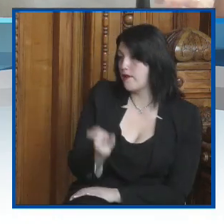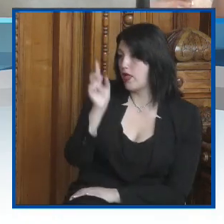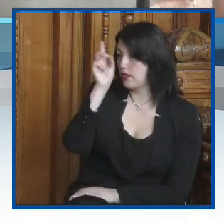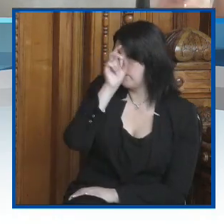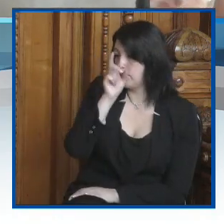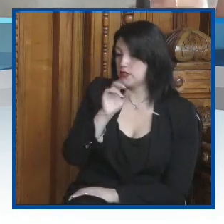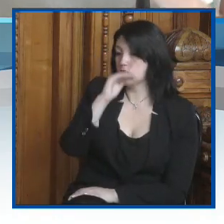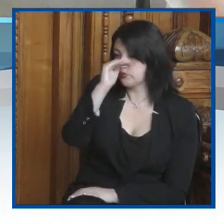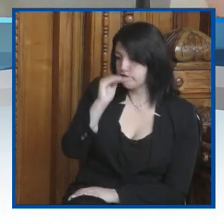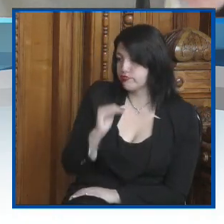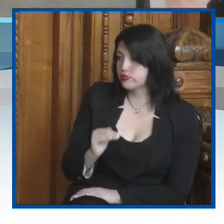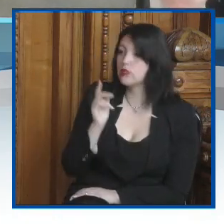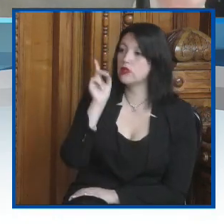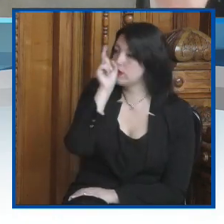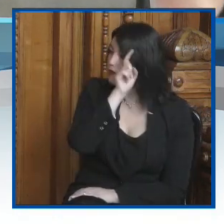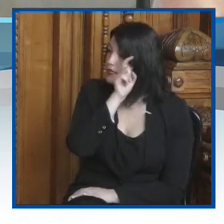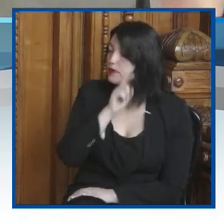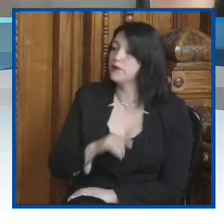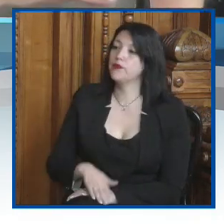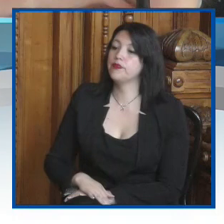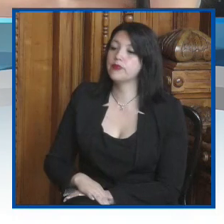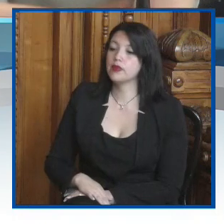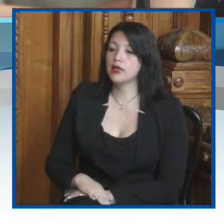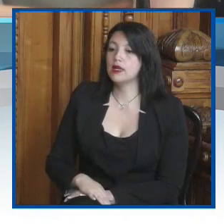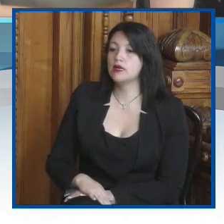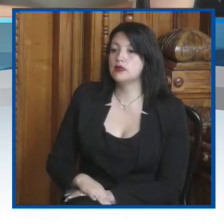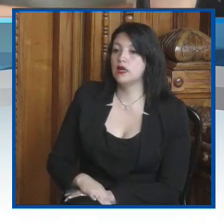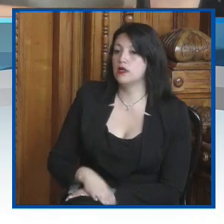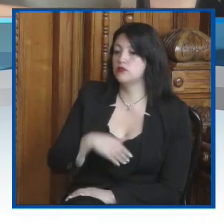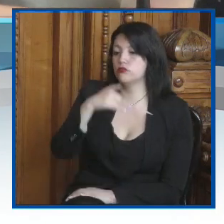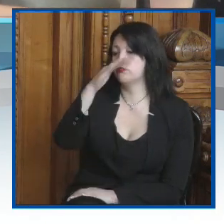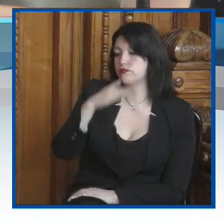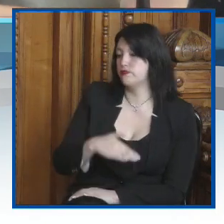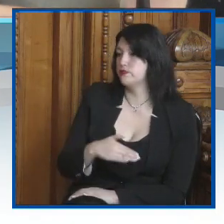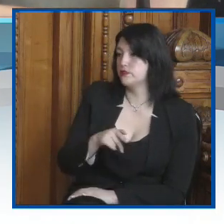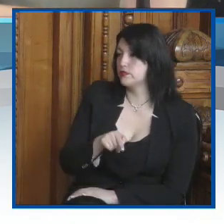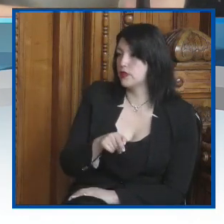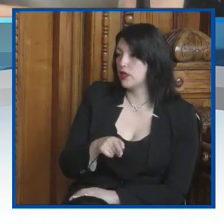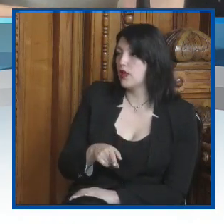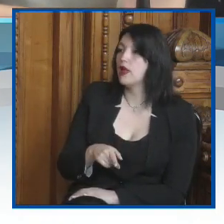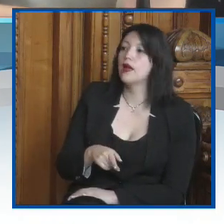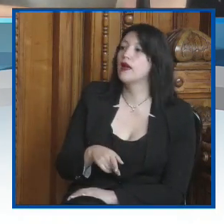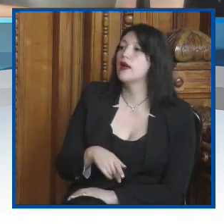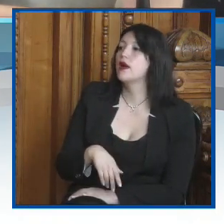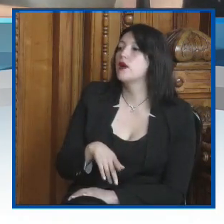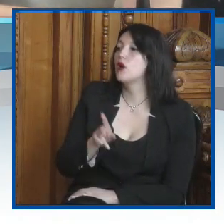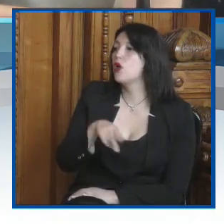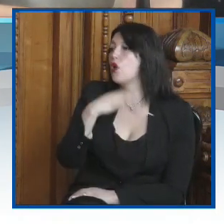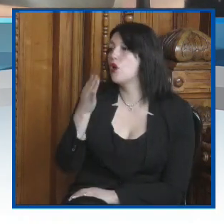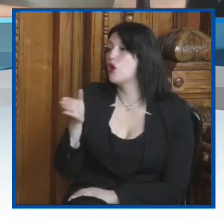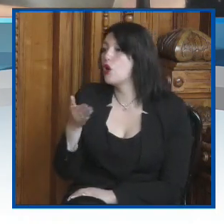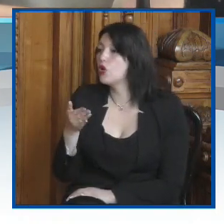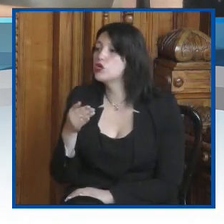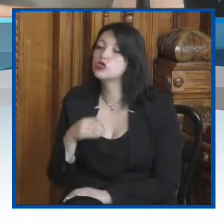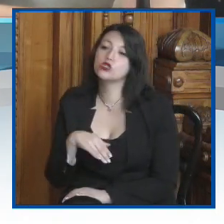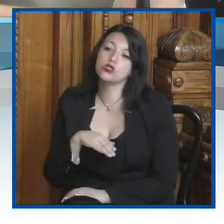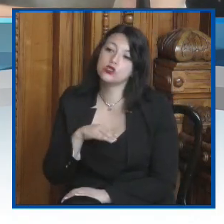las palabras en latín. Entonces dijimos, bueno, ya no digamos más foja, digamos página o digamos